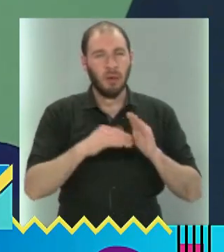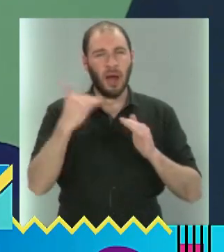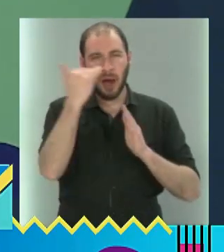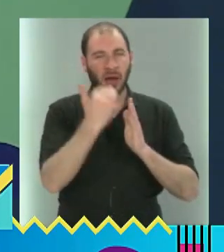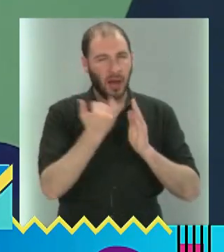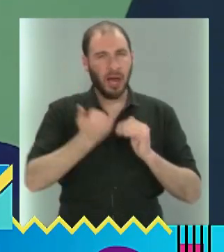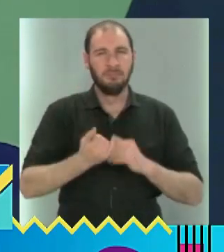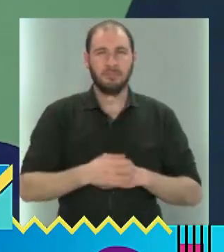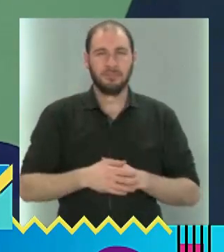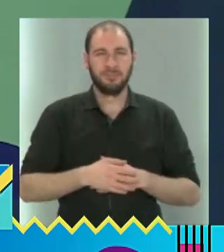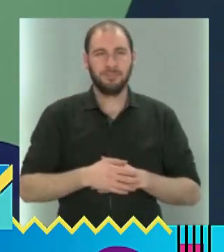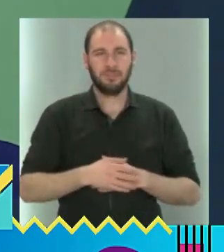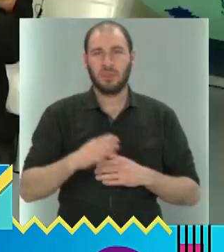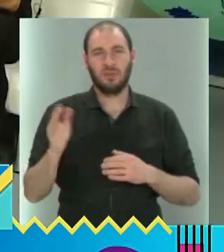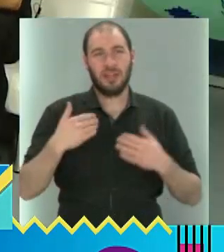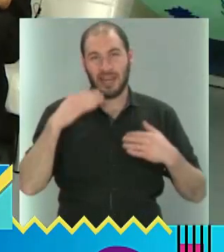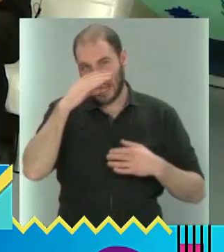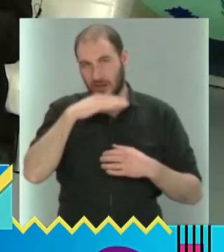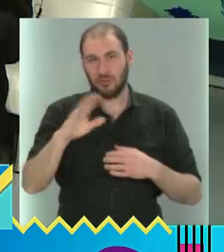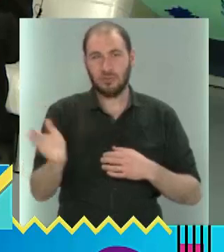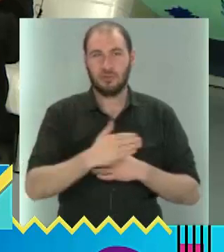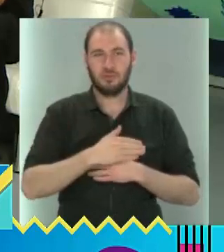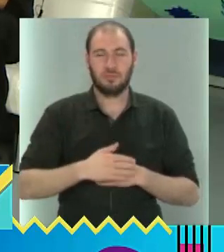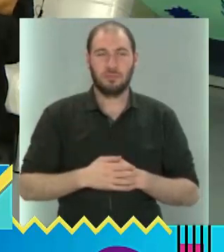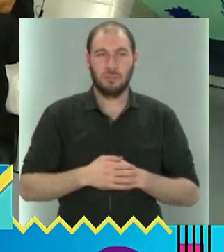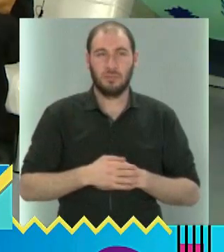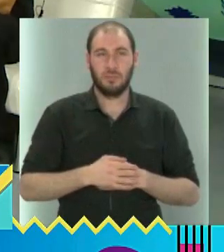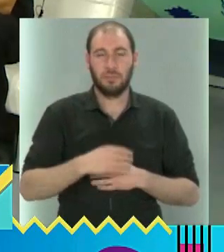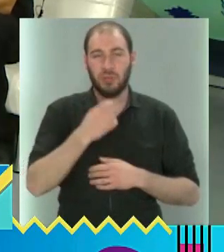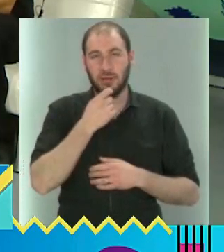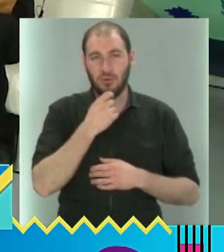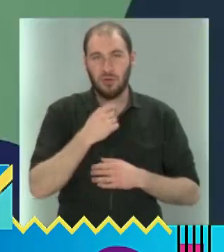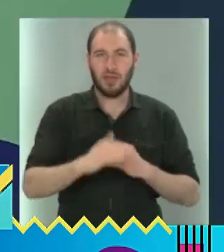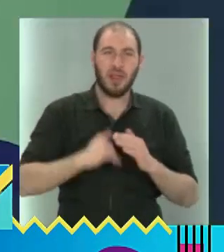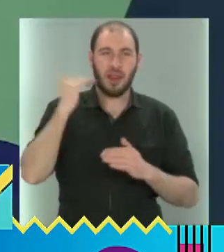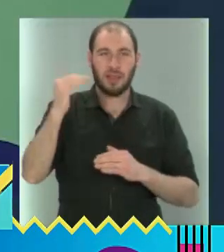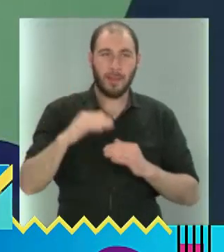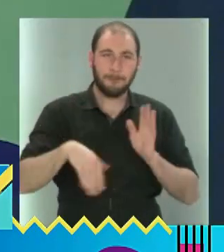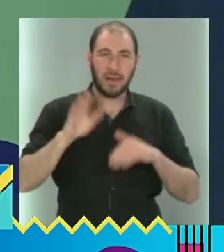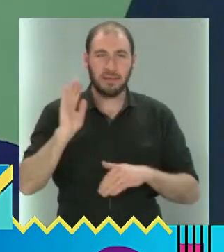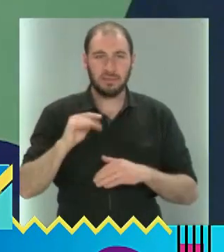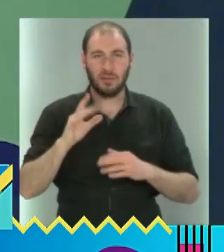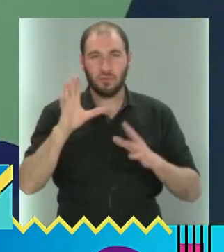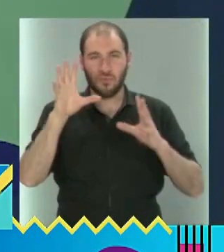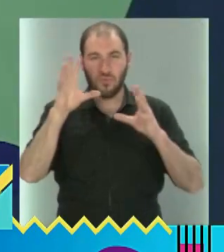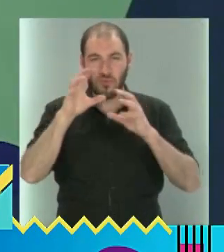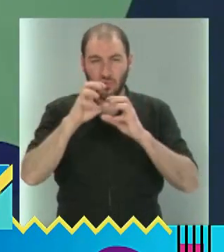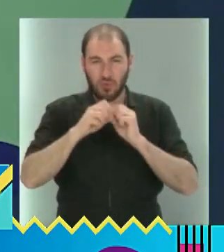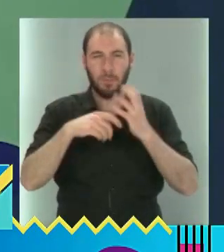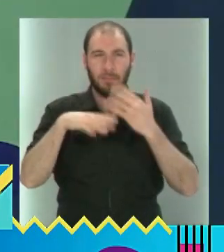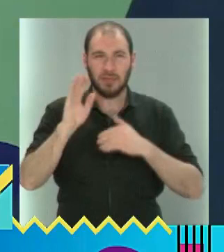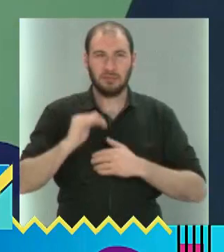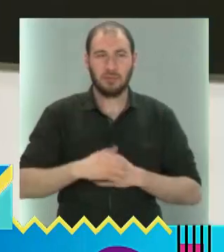jerarquía. Claro. Son todos negros, por ejemplo. En el caso de las mayores jerarquías se va oscureciendo el